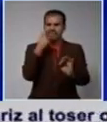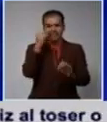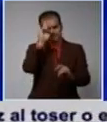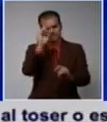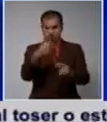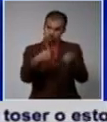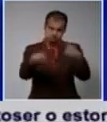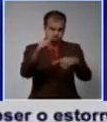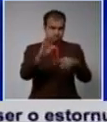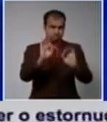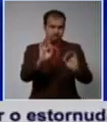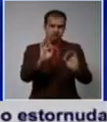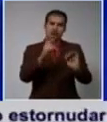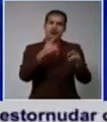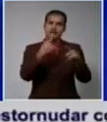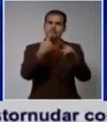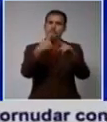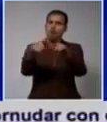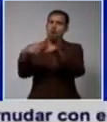actividades. Y segundo,